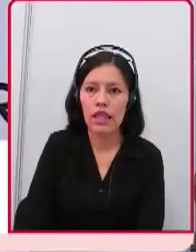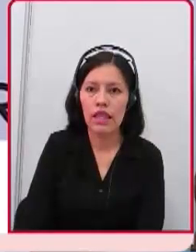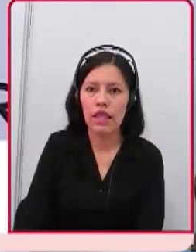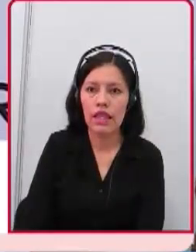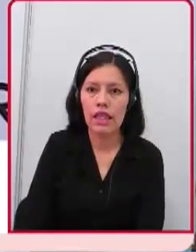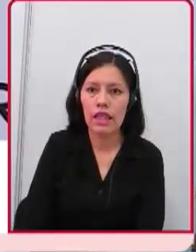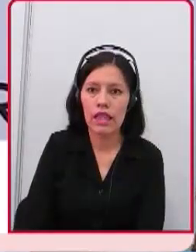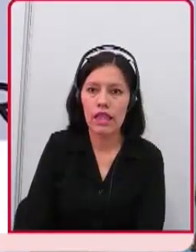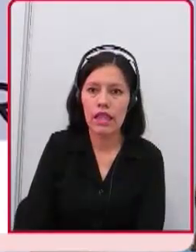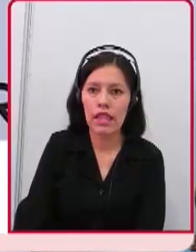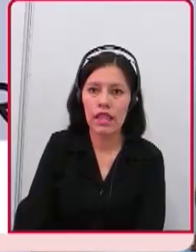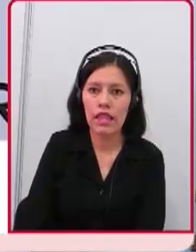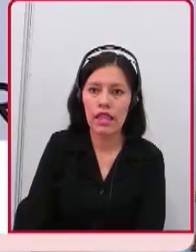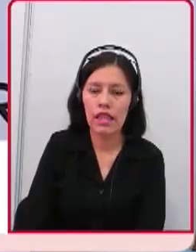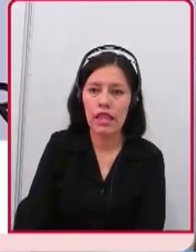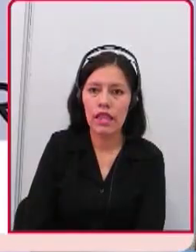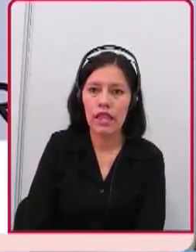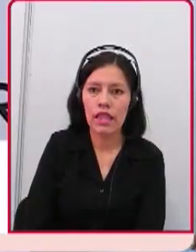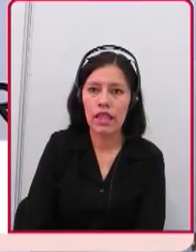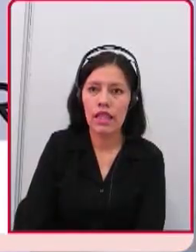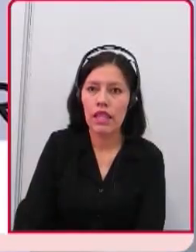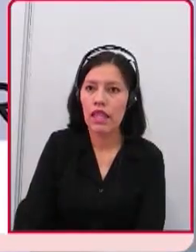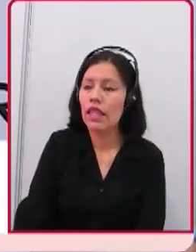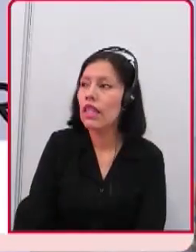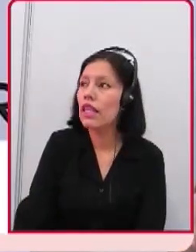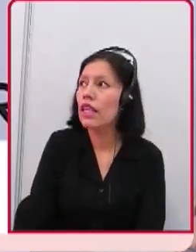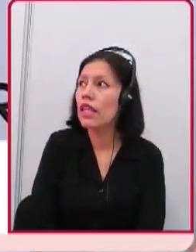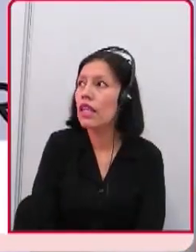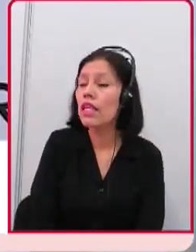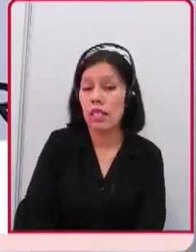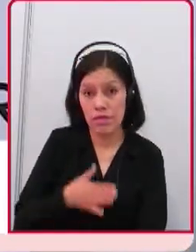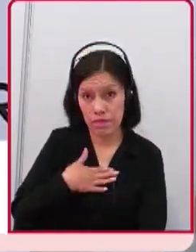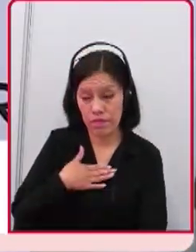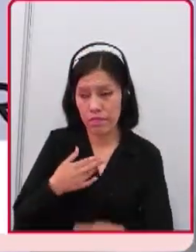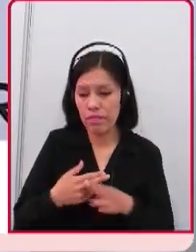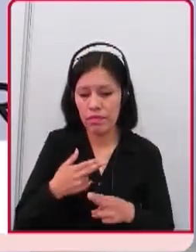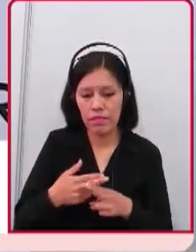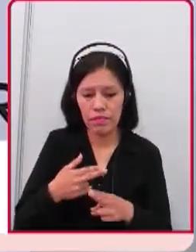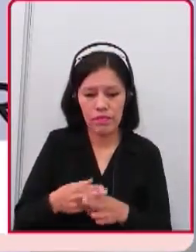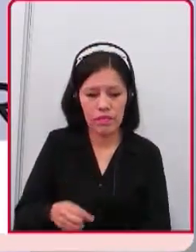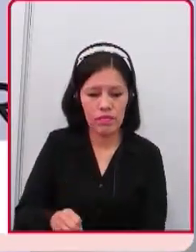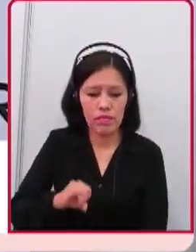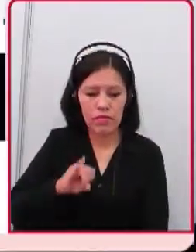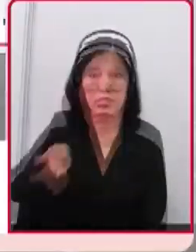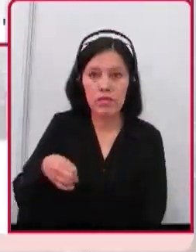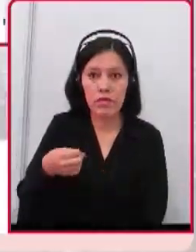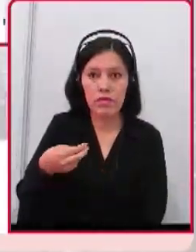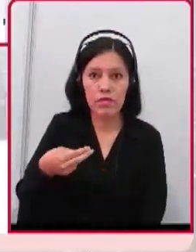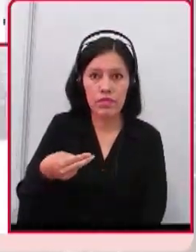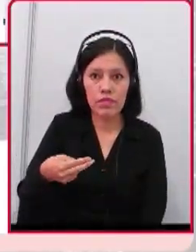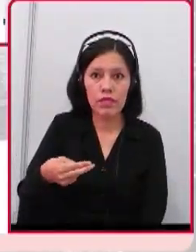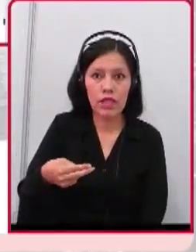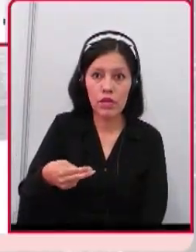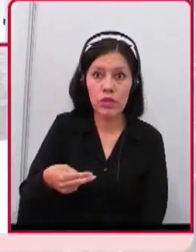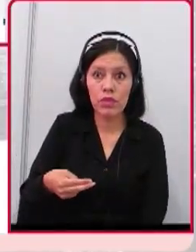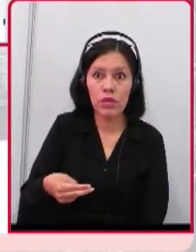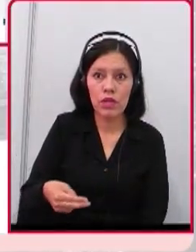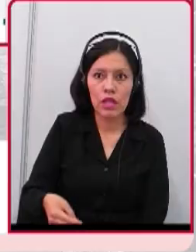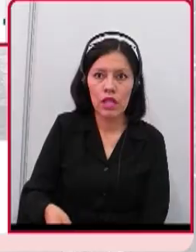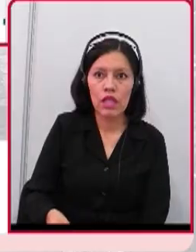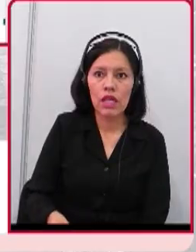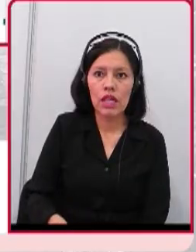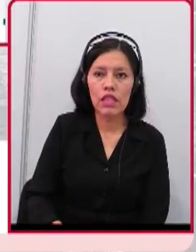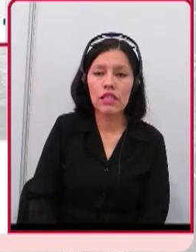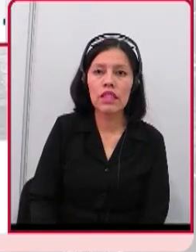Bueno, como antecedieron, mi nombre es John Ricra, geólogo de la Unidad Minera El Brocal de la Compañía